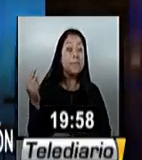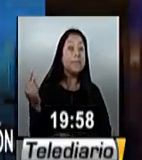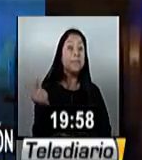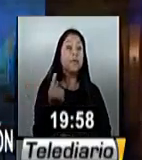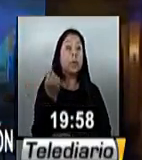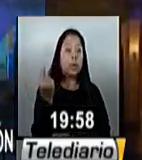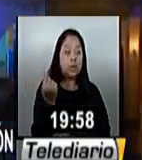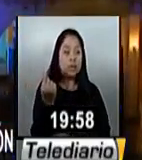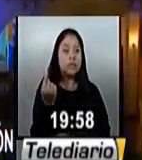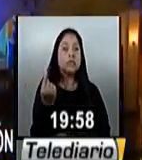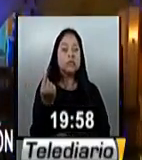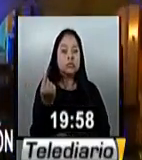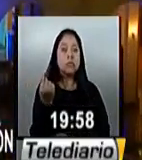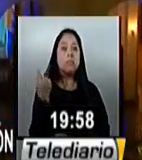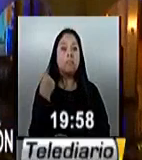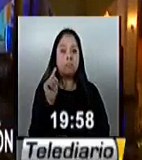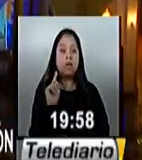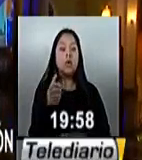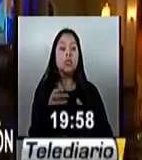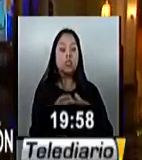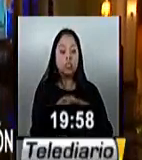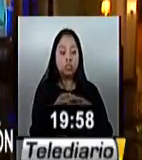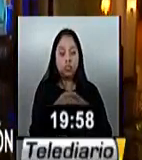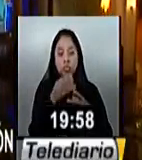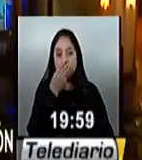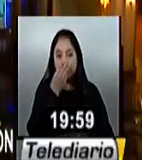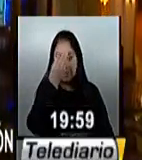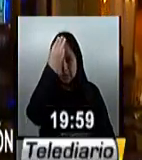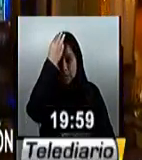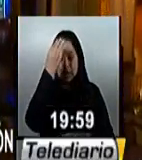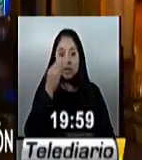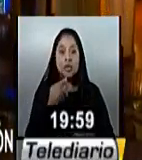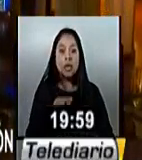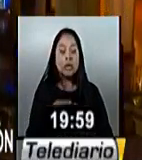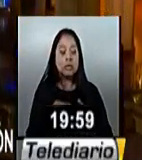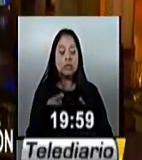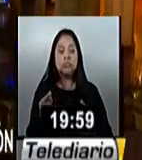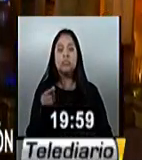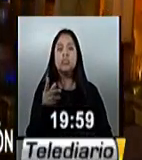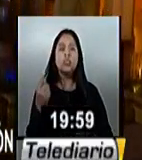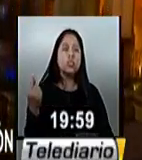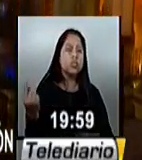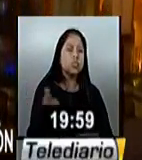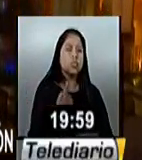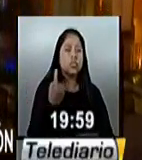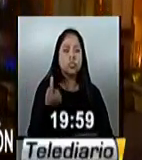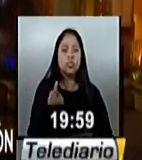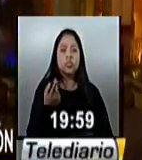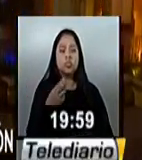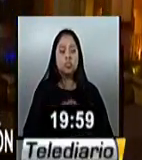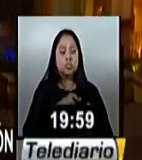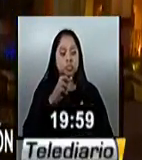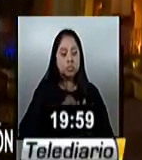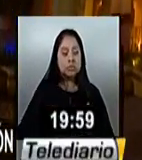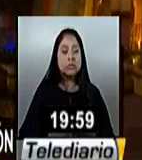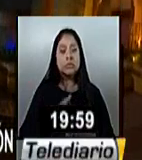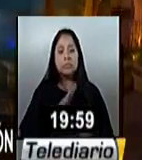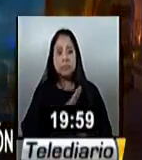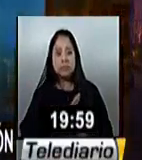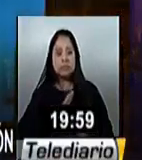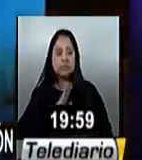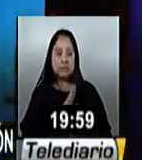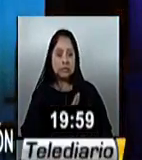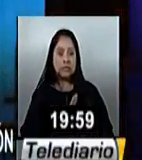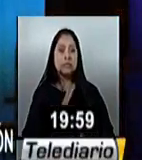absoluta a los grupos indígenas todos los programas de bienestar se aplican y